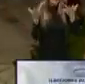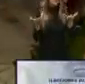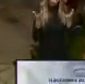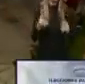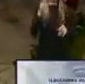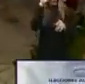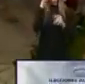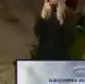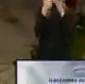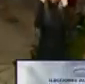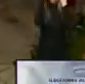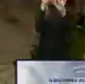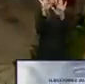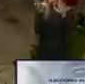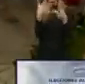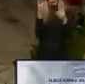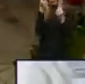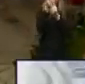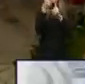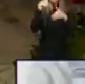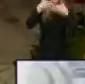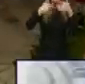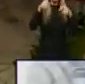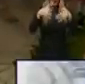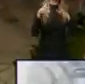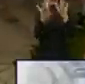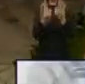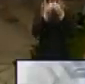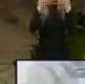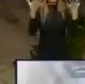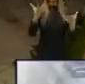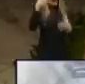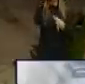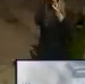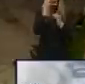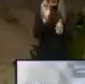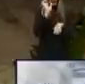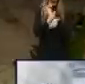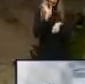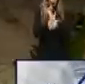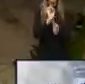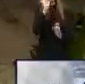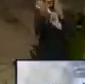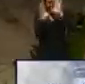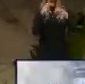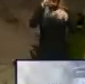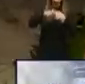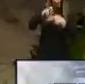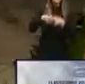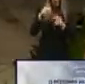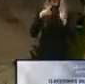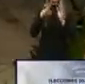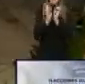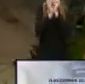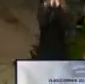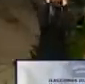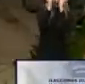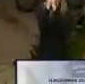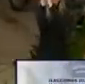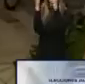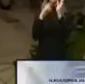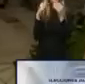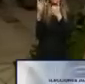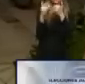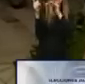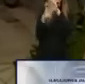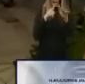sabía qué era lo que iba a pasar, pues muchos decidieron esperar, algunos sentados en unos árboles que están cerca de acá del